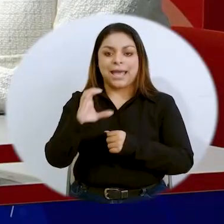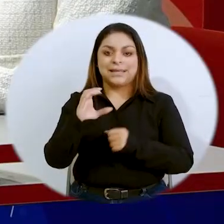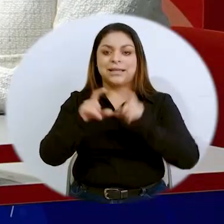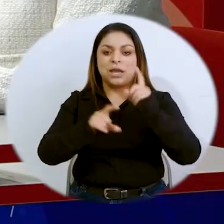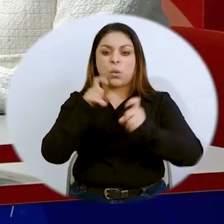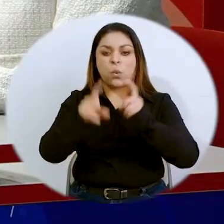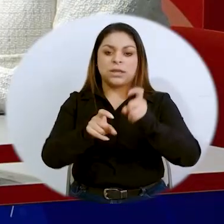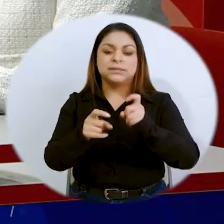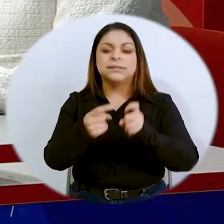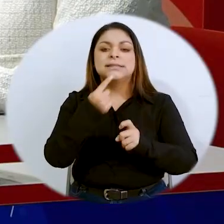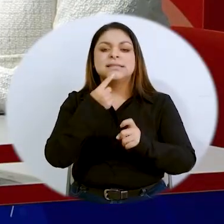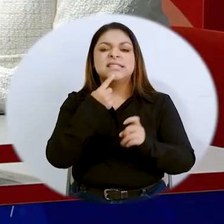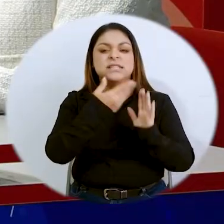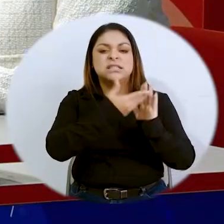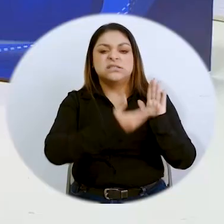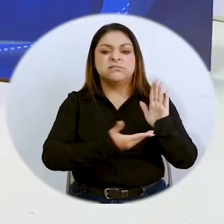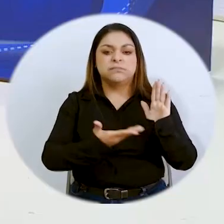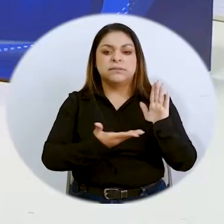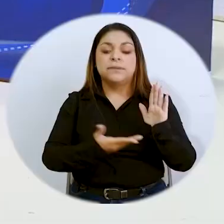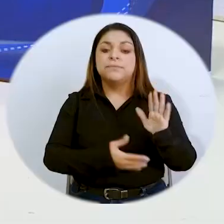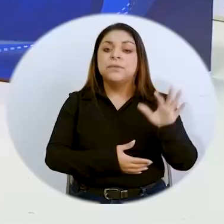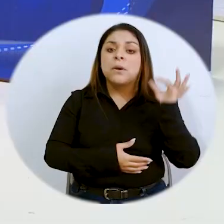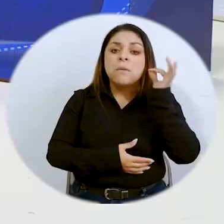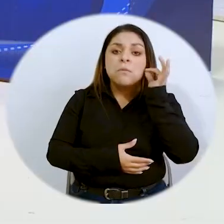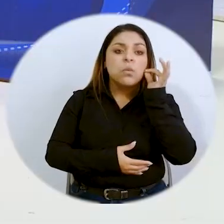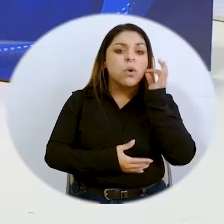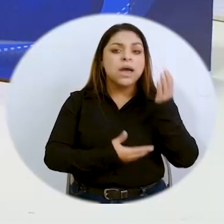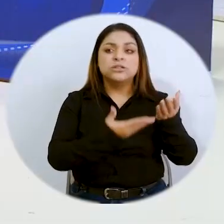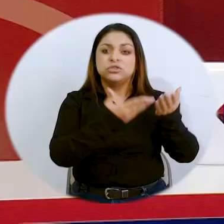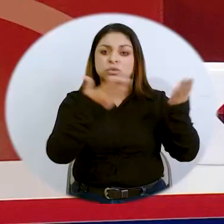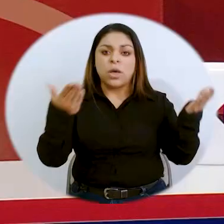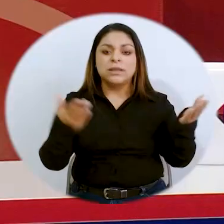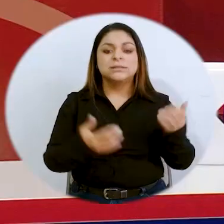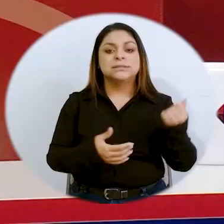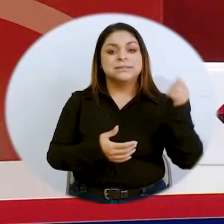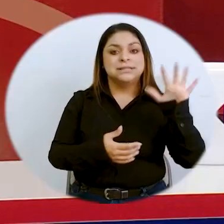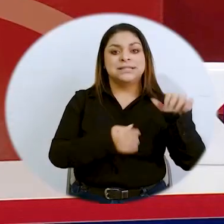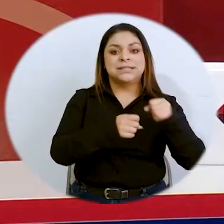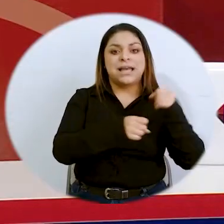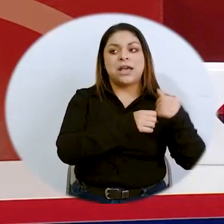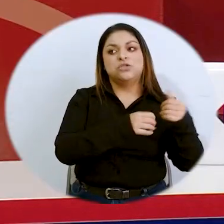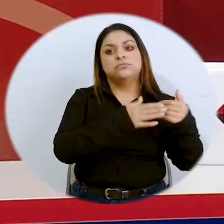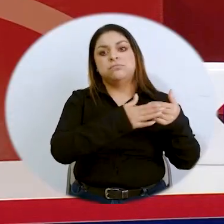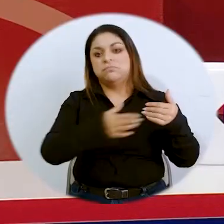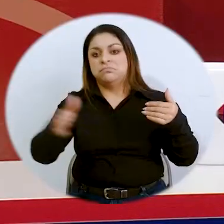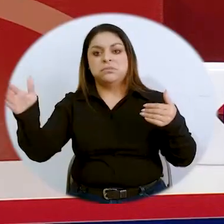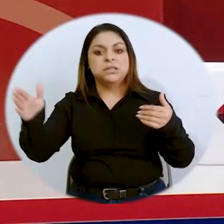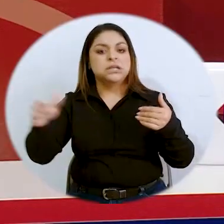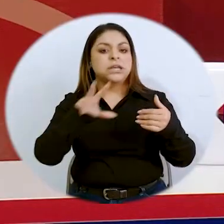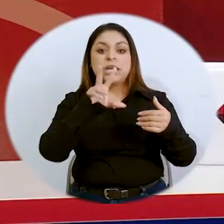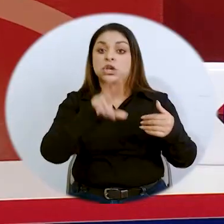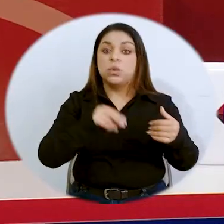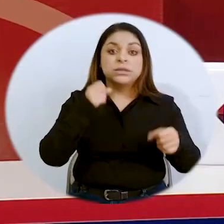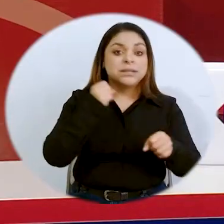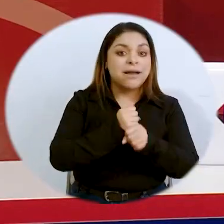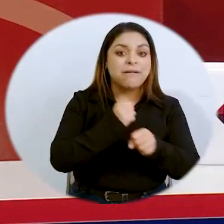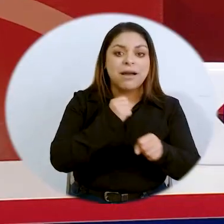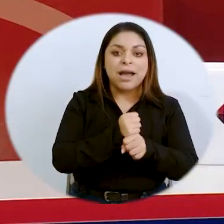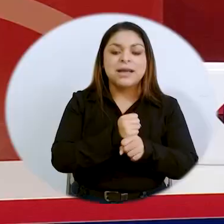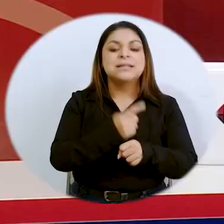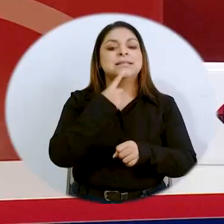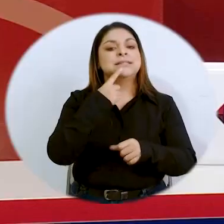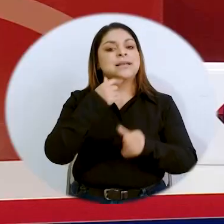empleo del INEC nos dicen que de todas las mujeres de 15 años y más que están fuera del mercado